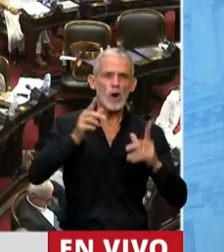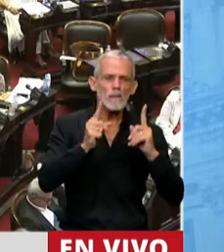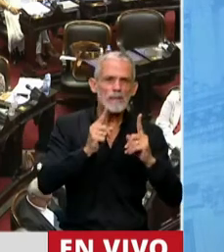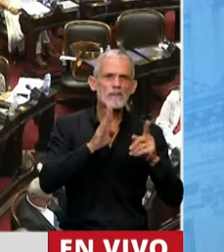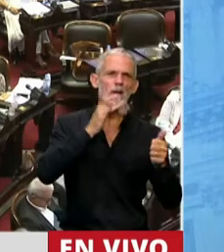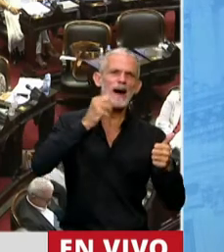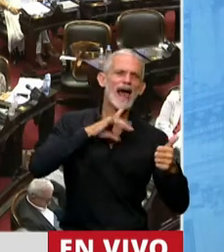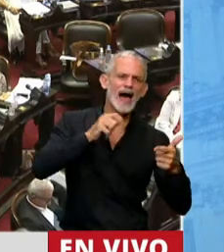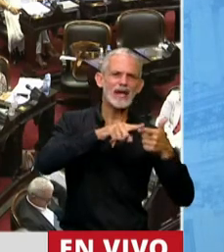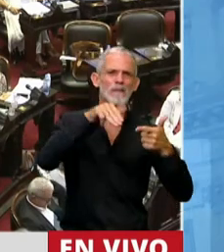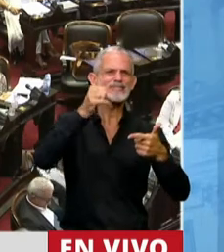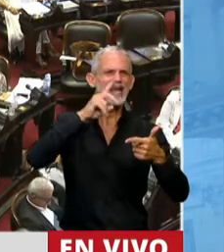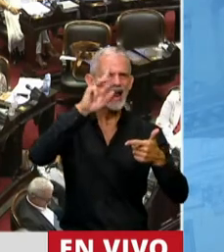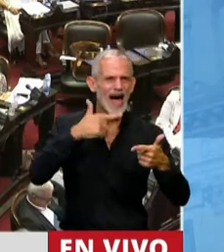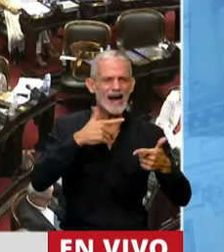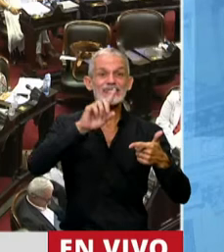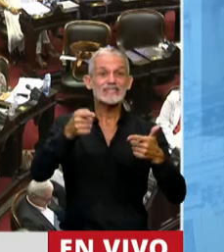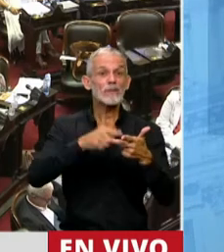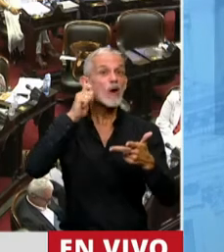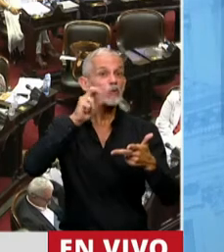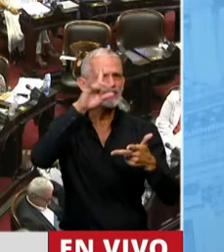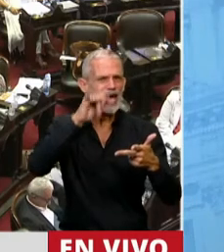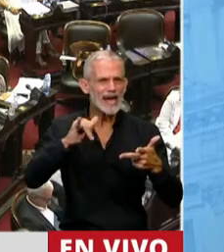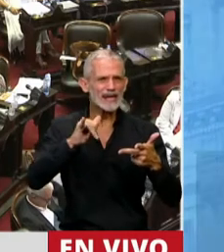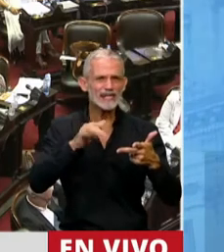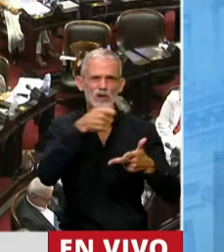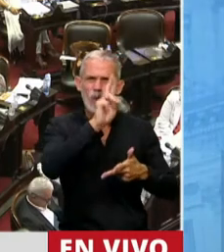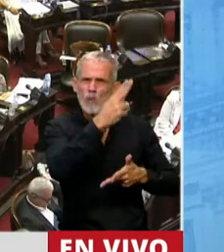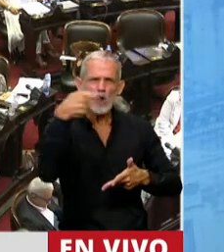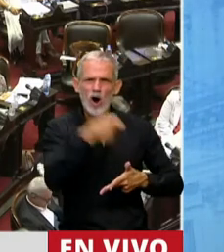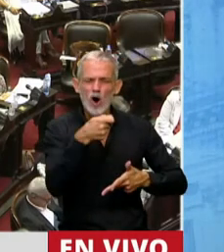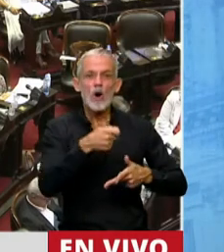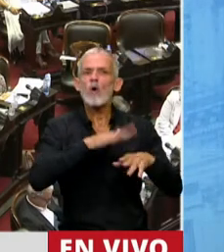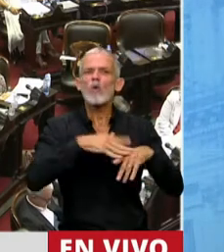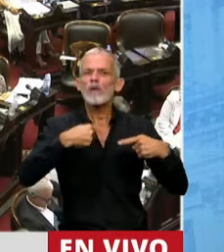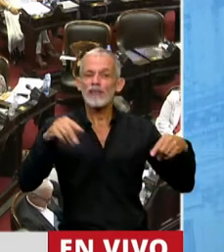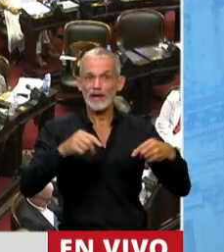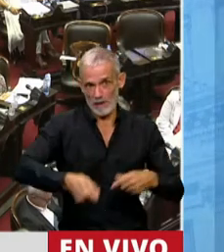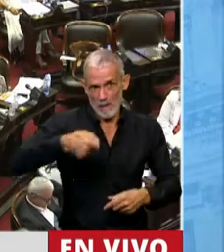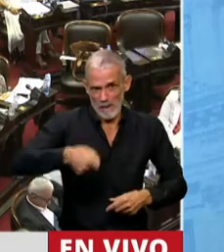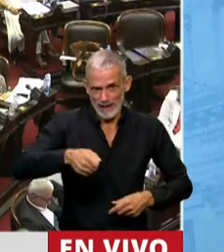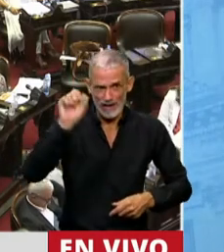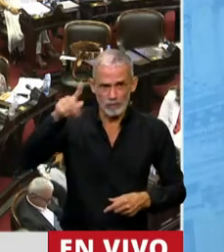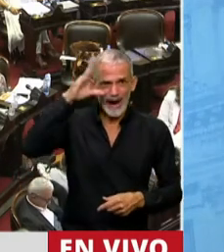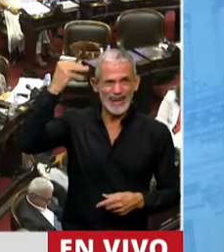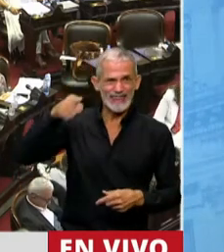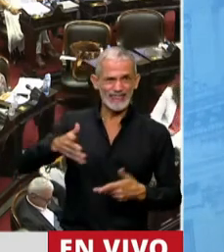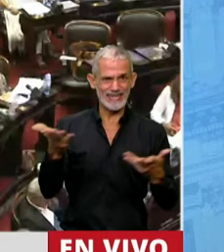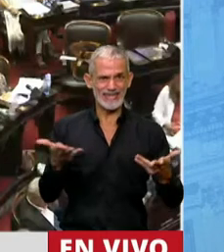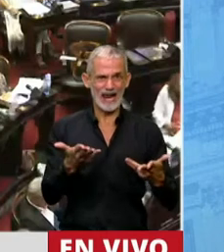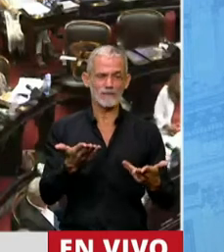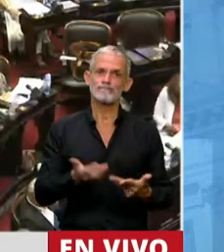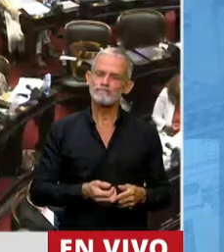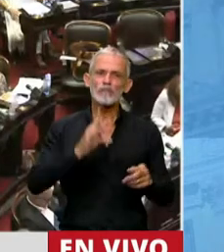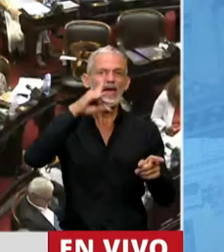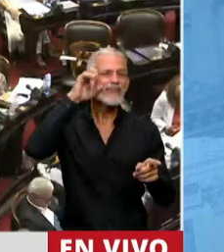Barata, Manzanares. Pasó con Fabián Gutiérrez, asesinado como consecuencia de las valijas de Cristina. De Vido